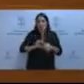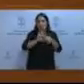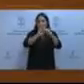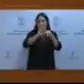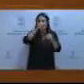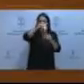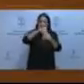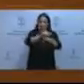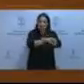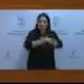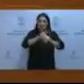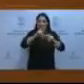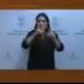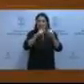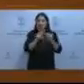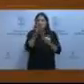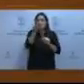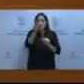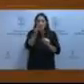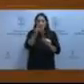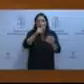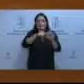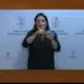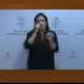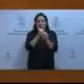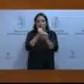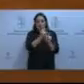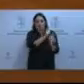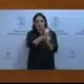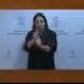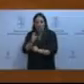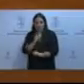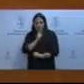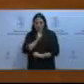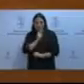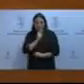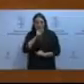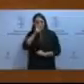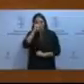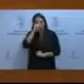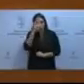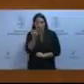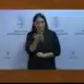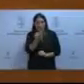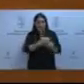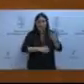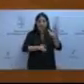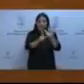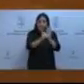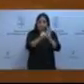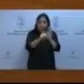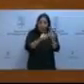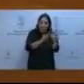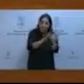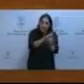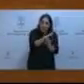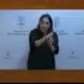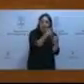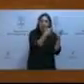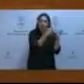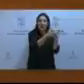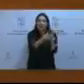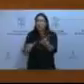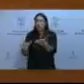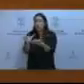Principado de Asturias y la provisión de puestos de trabajo. Recordemos que este decreto afecta a todos los sectores del